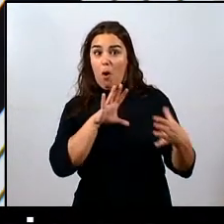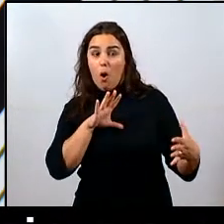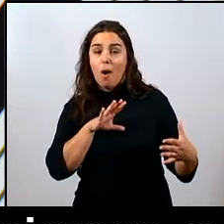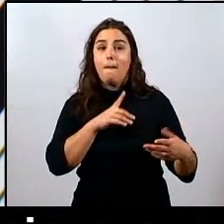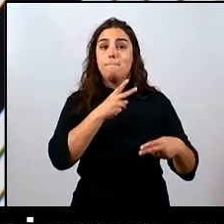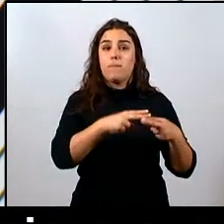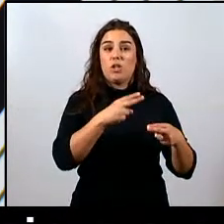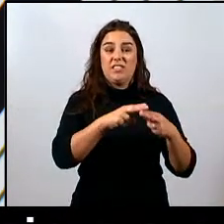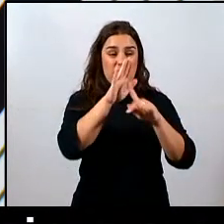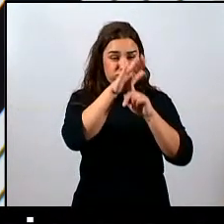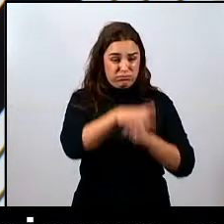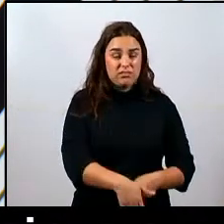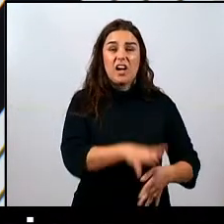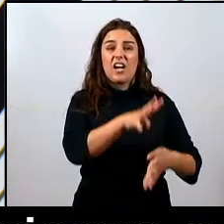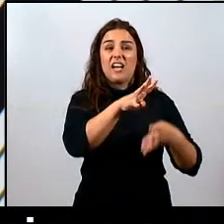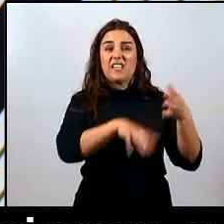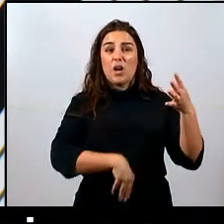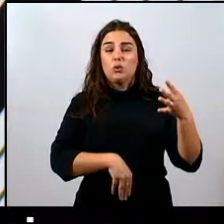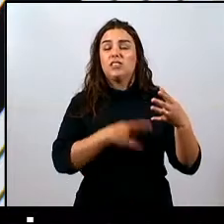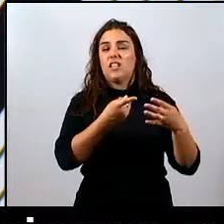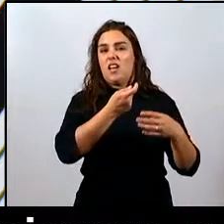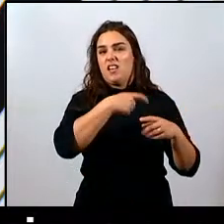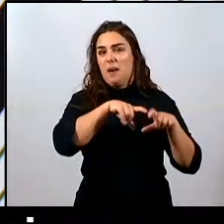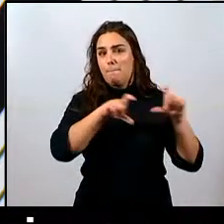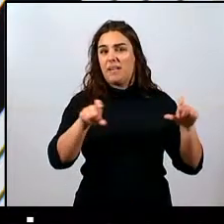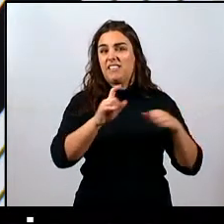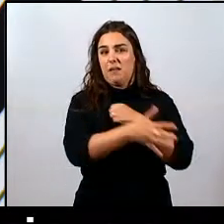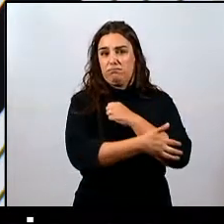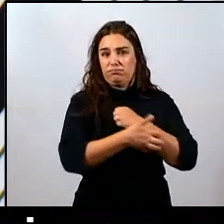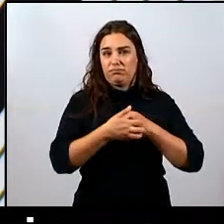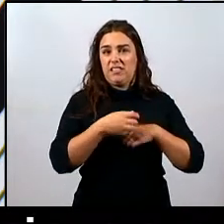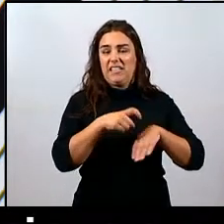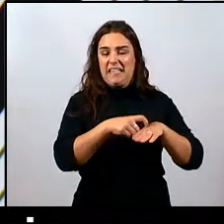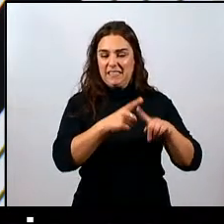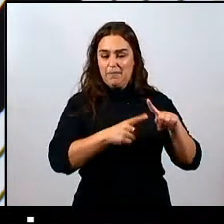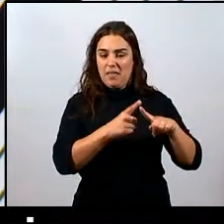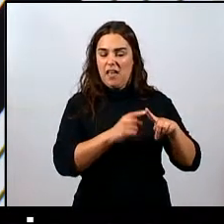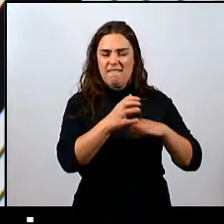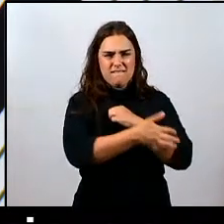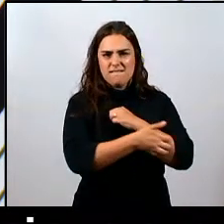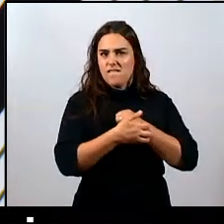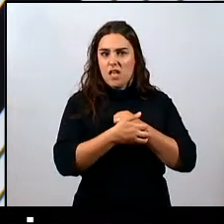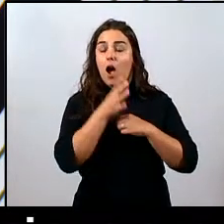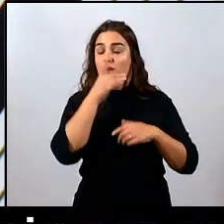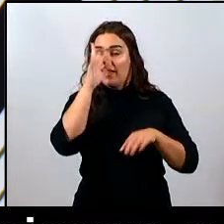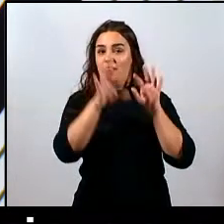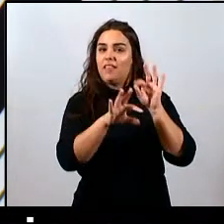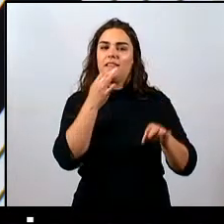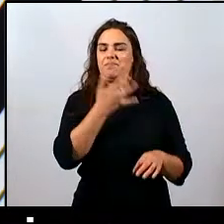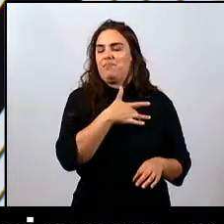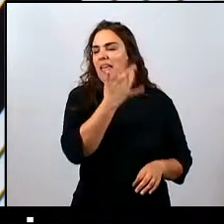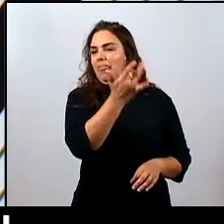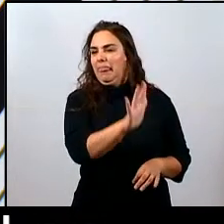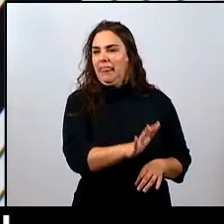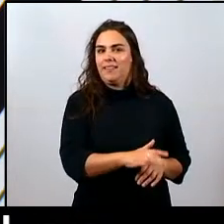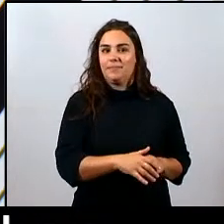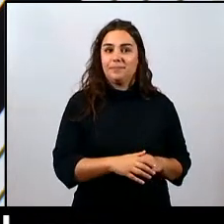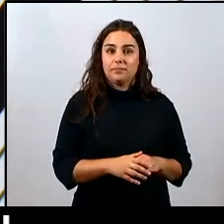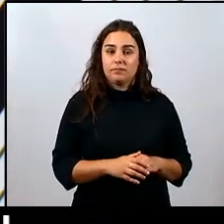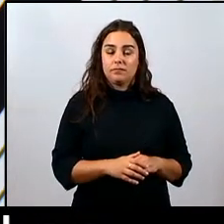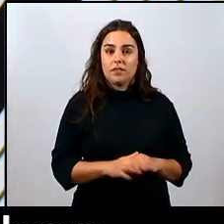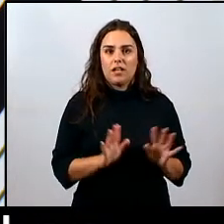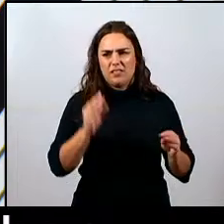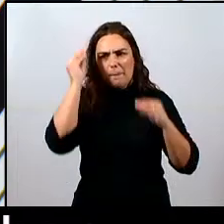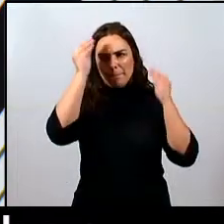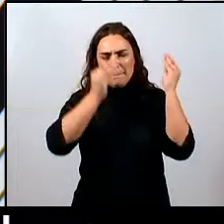han hundido a Cataluña, expulsado empresas y empobrecido a la clase media, han decidido que se van a perdonar las deudas. Pienso que no se